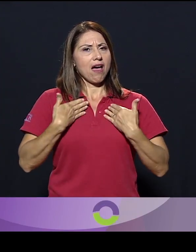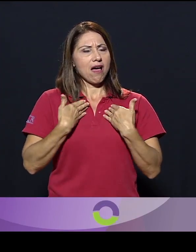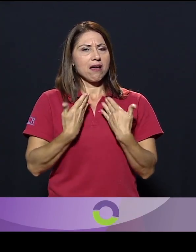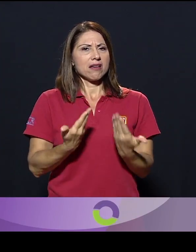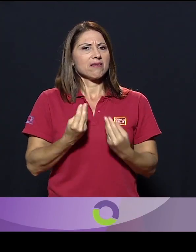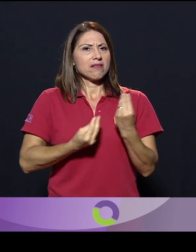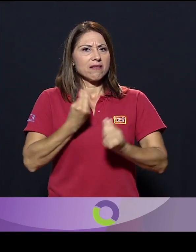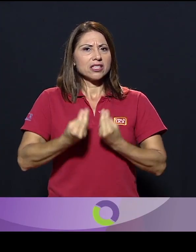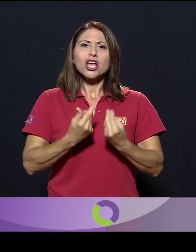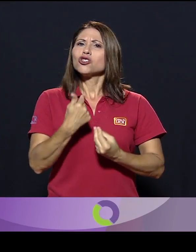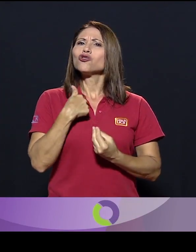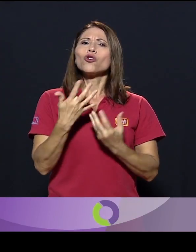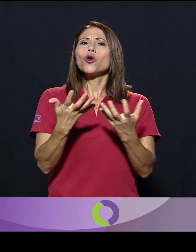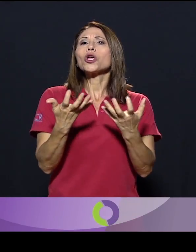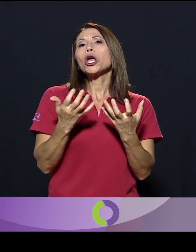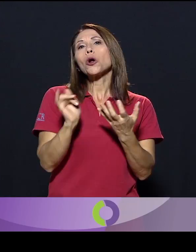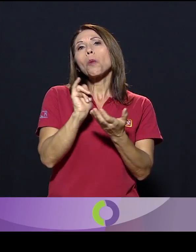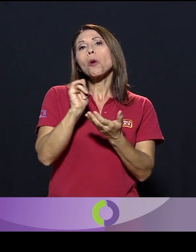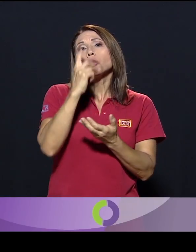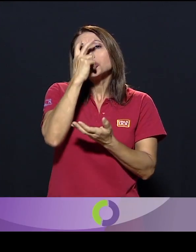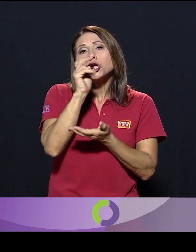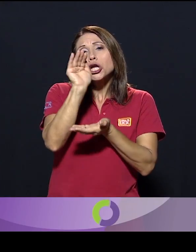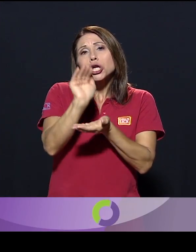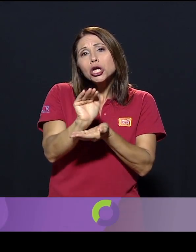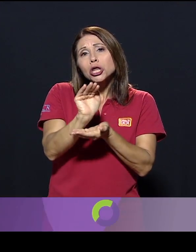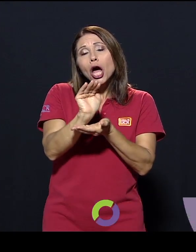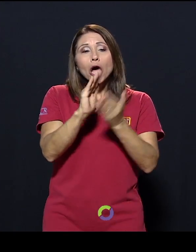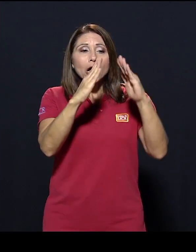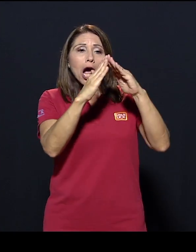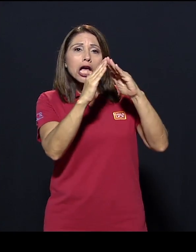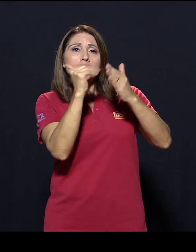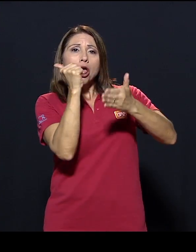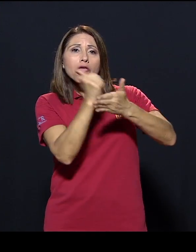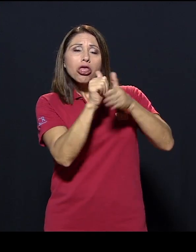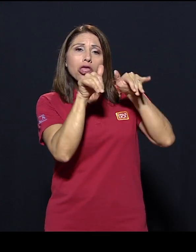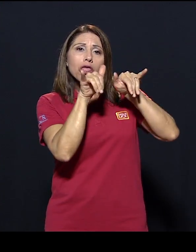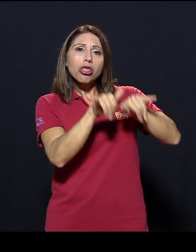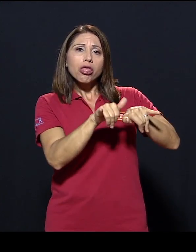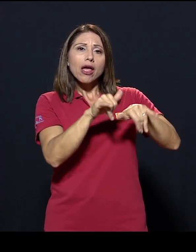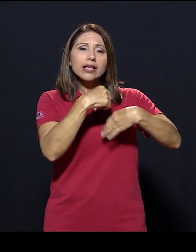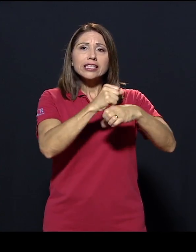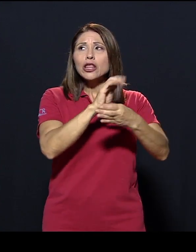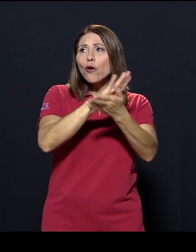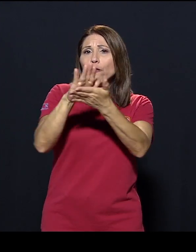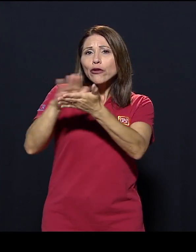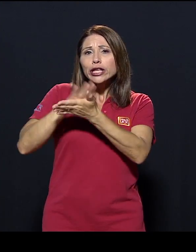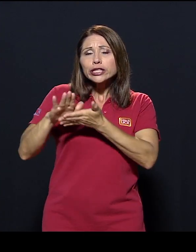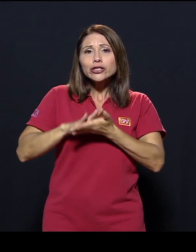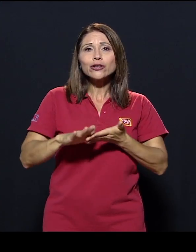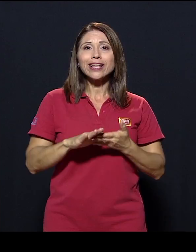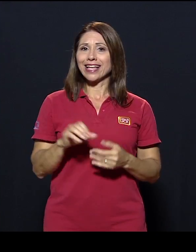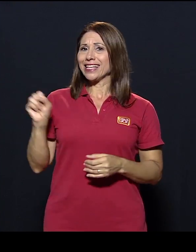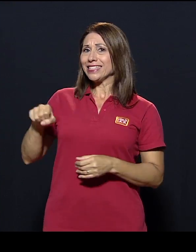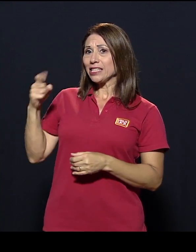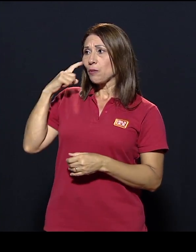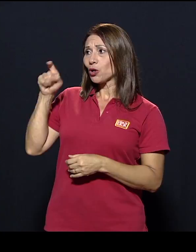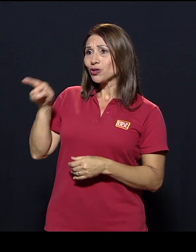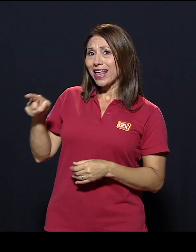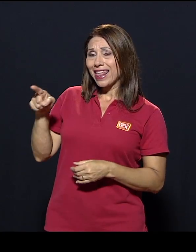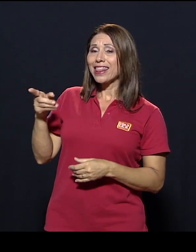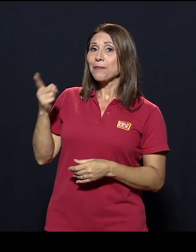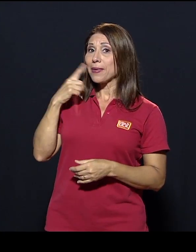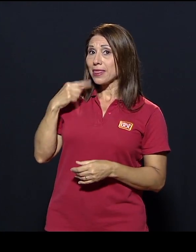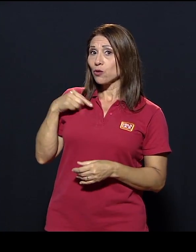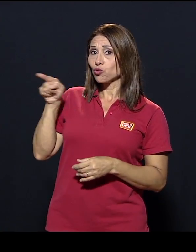O sea, yo no quiero ser la típica, de verdad, cieguita, metidita en la casa, haciendo oficio, limpiando y siendo, ¿verdad? Sí, porque dijiste, me